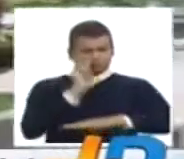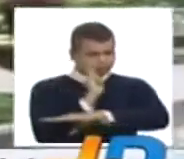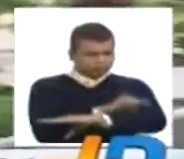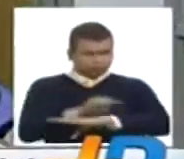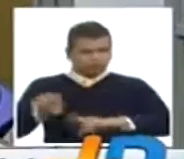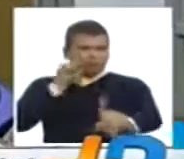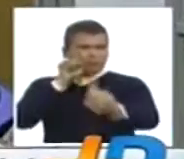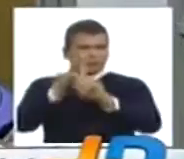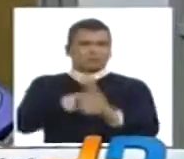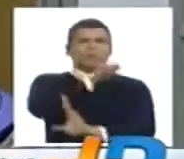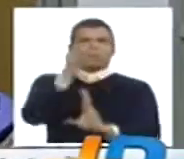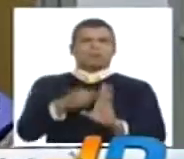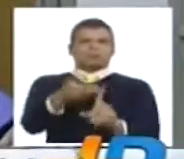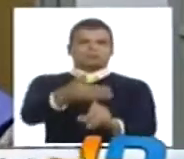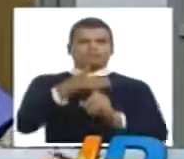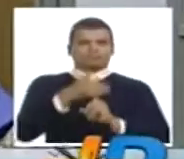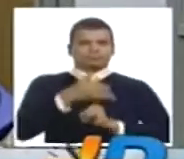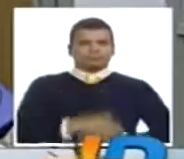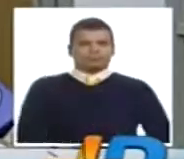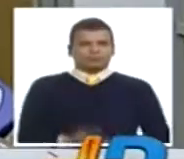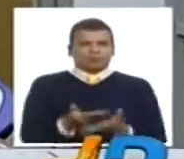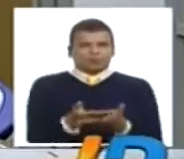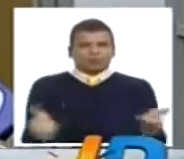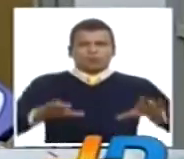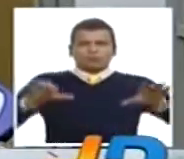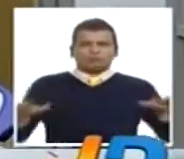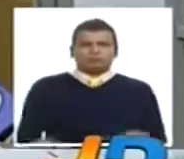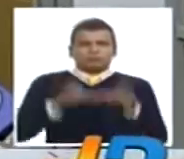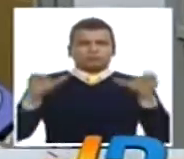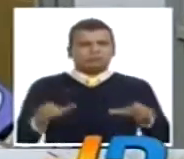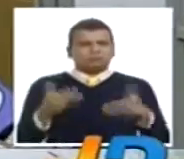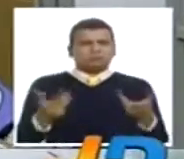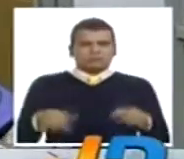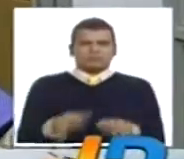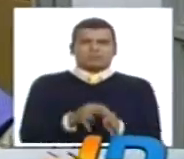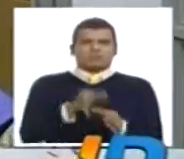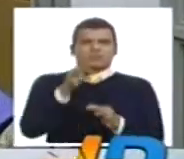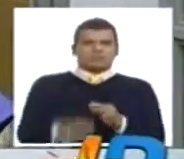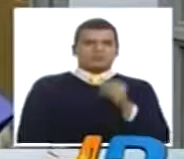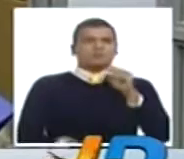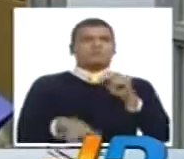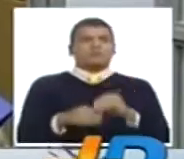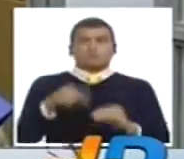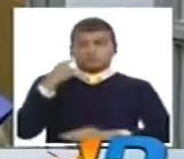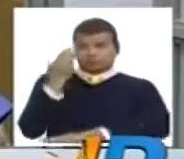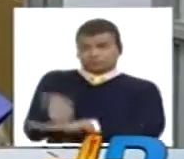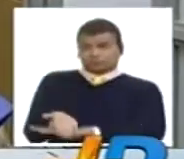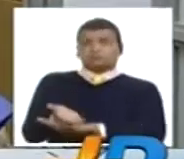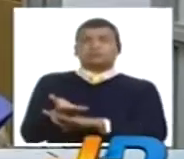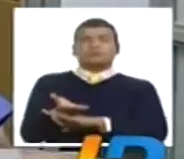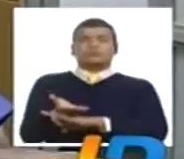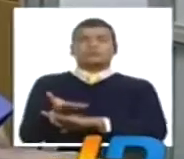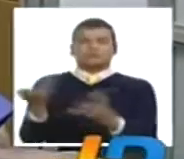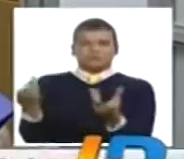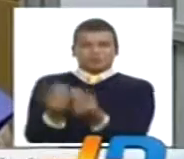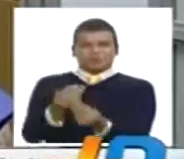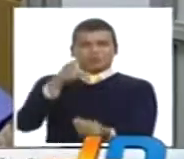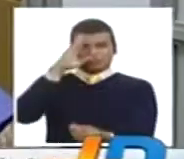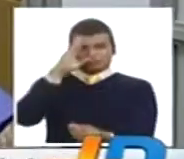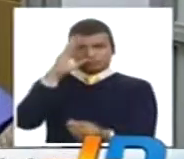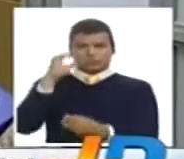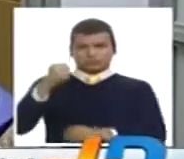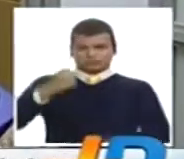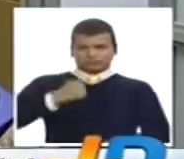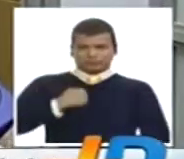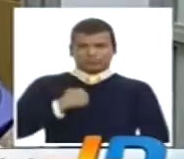este municipio. Realizar diferentes operativos a nivel del municipio, se hará la solicitud también a la Policía